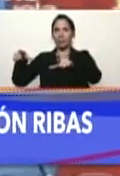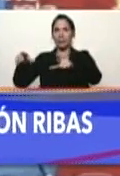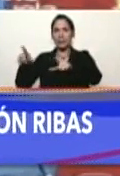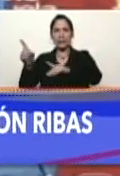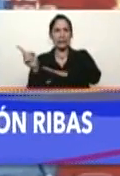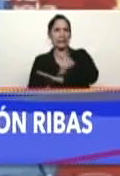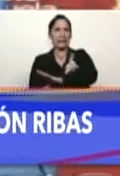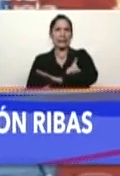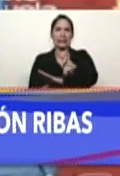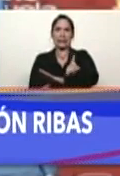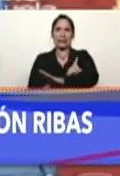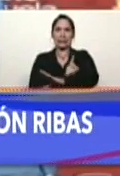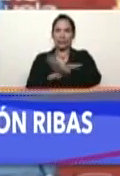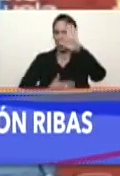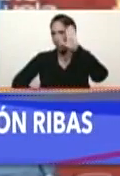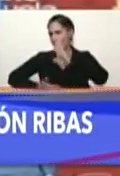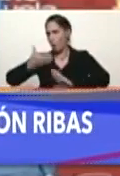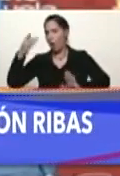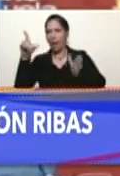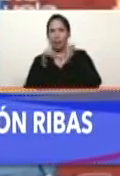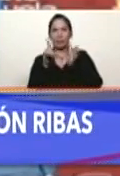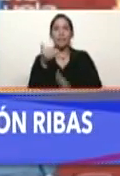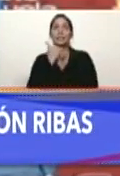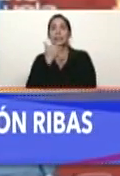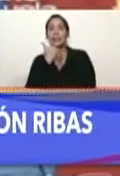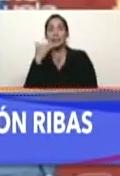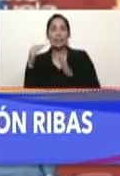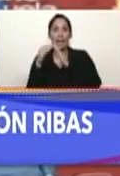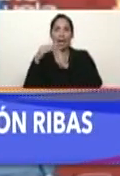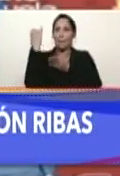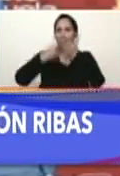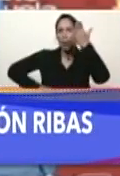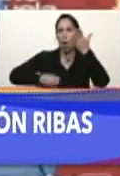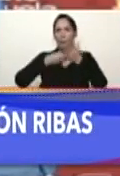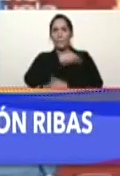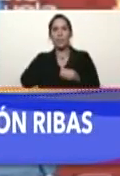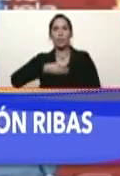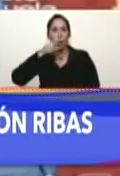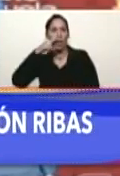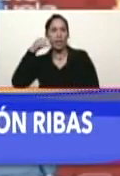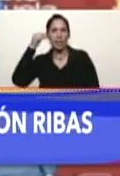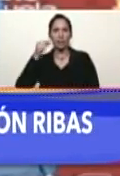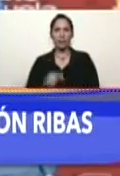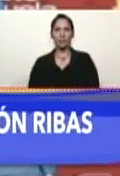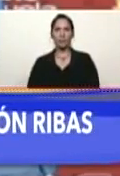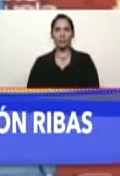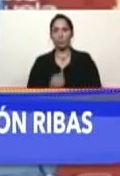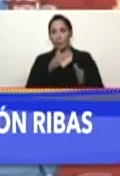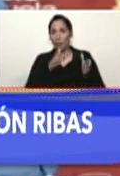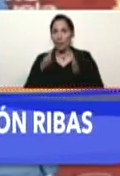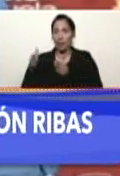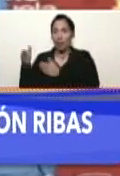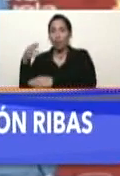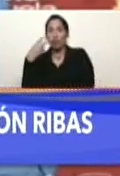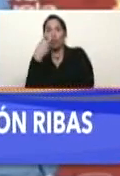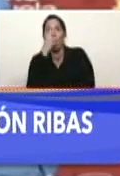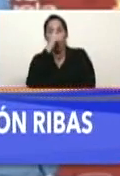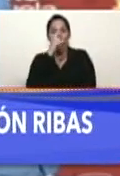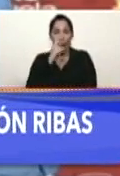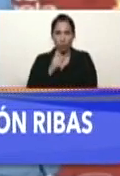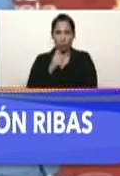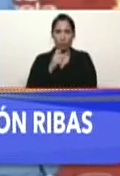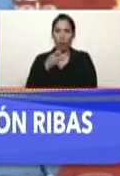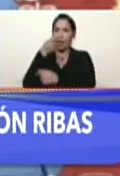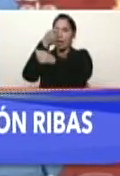Inmediatamente se fue a un liceo cercano a su casa y se inscribió en la misión Rivas. Y al pasar 2 años se graduó